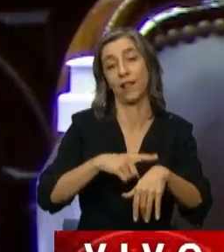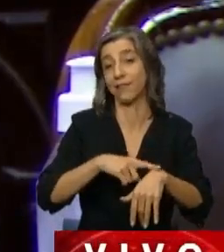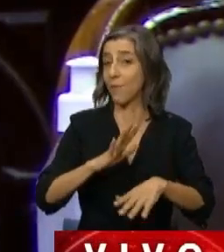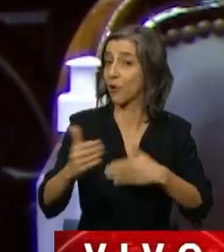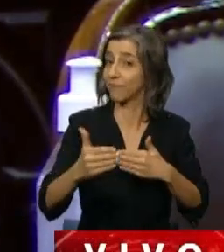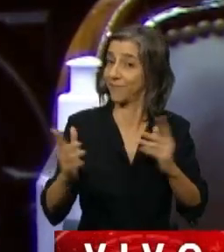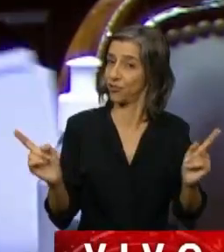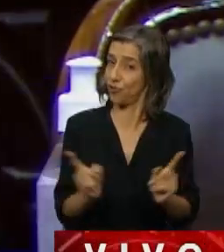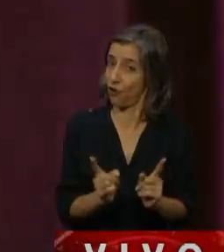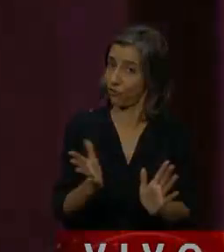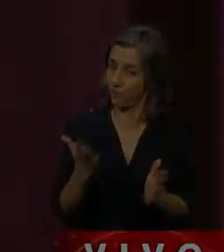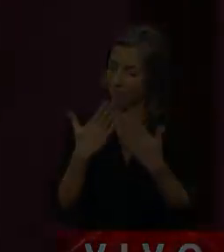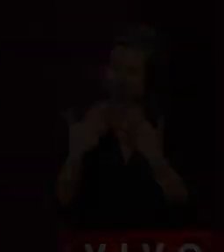presidencia diputado